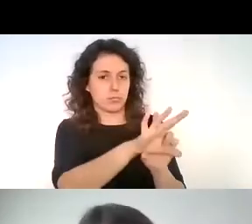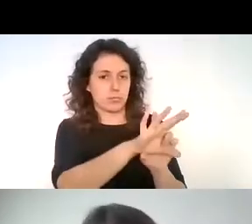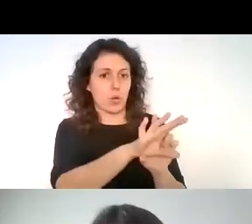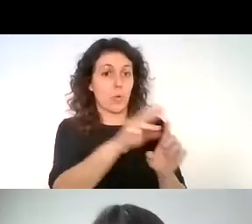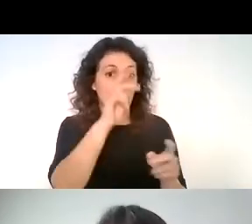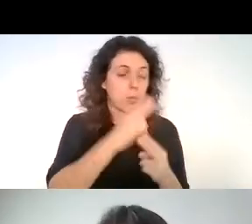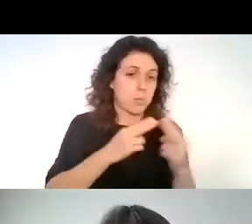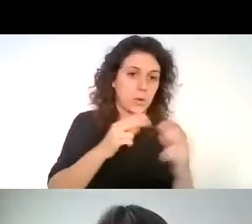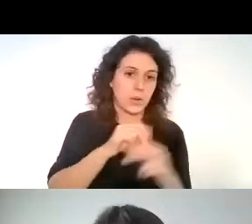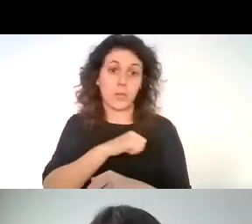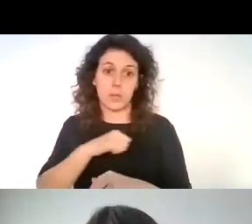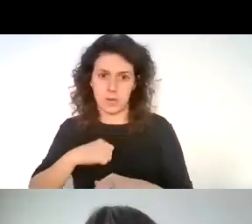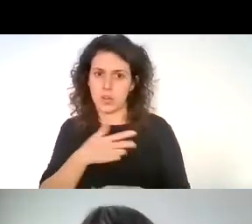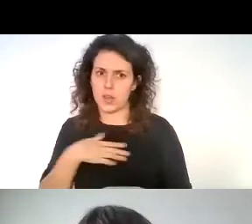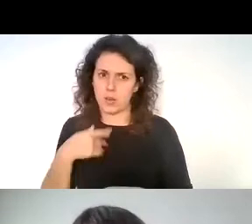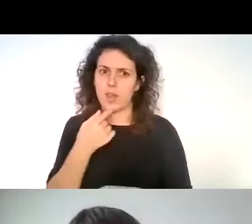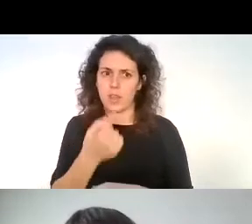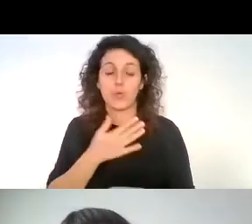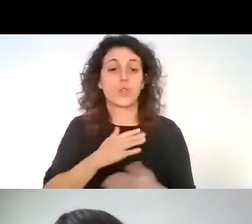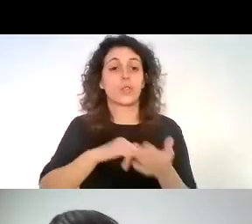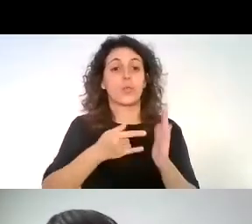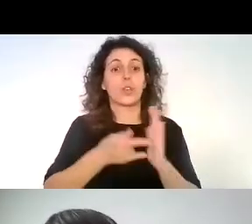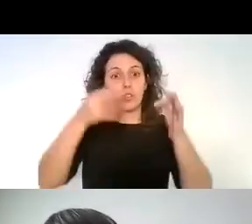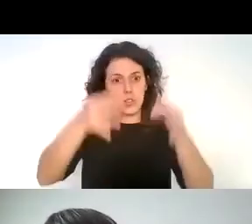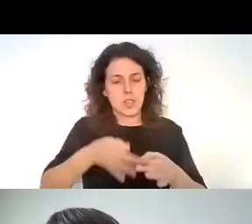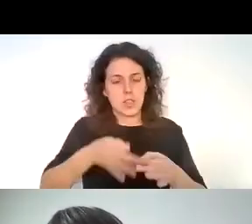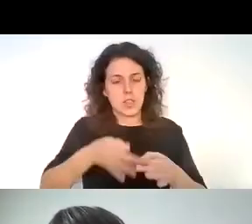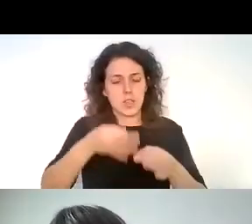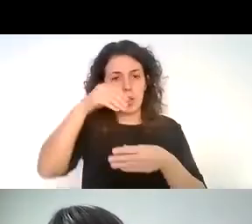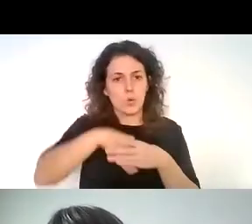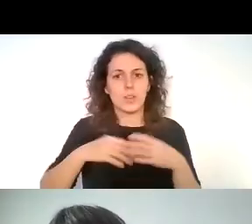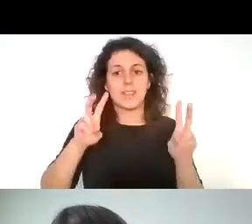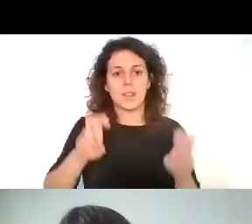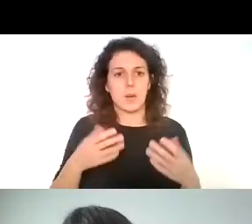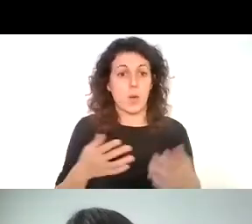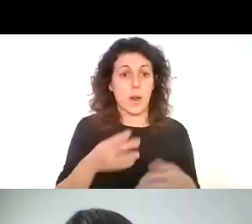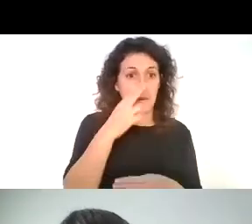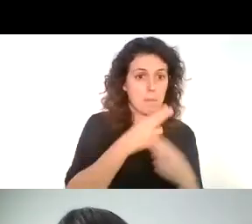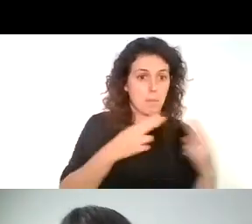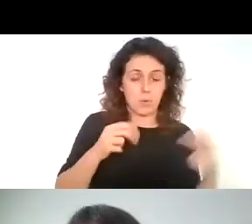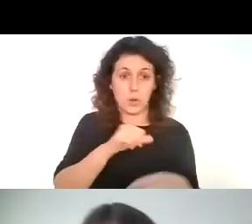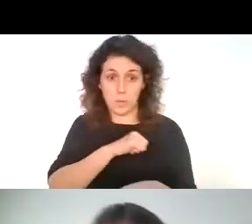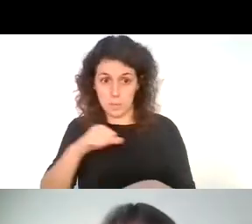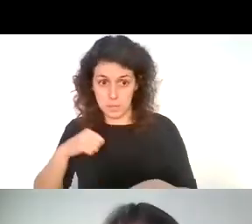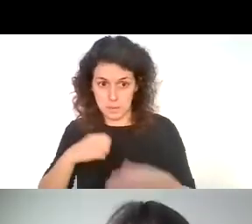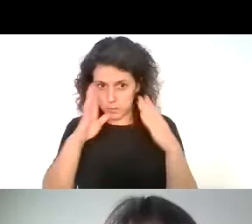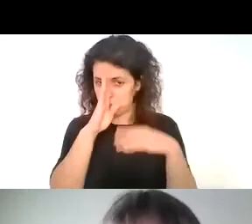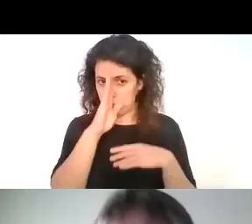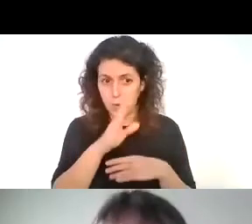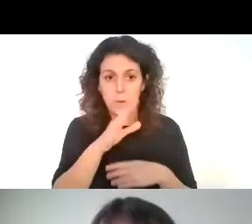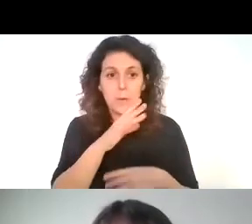remarcarlo. Nuestro proyecto siempre se ha basado en la combinación de estos dos sectores, público y privado, porque si